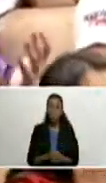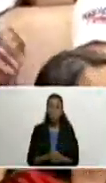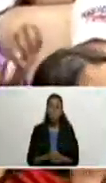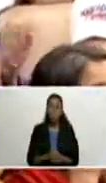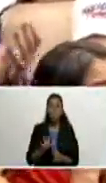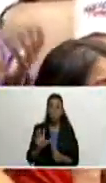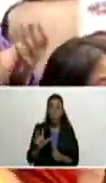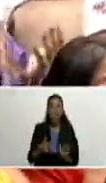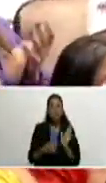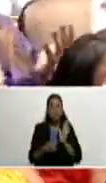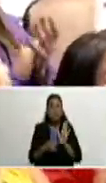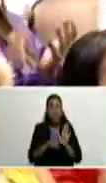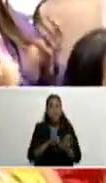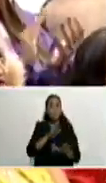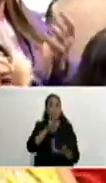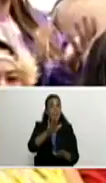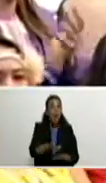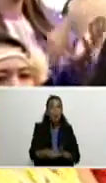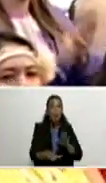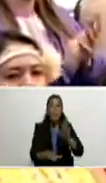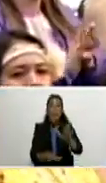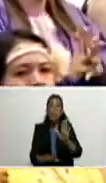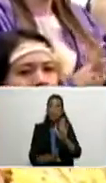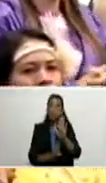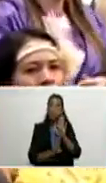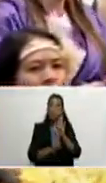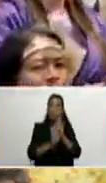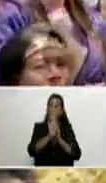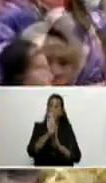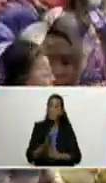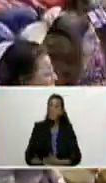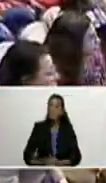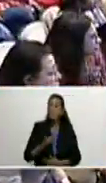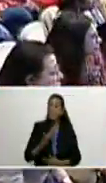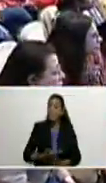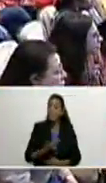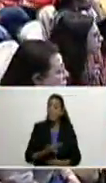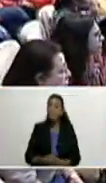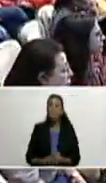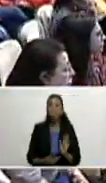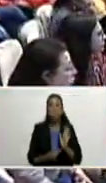Así que hemos dado pasos importantes y hoy quiero